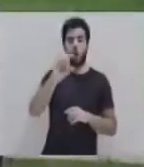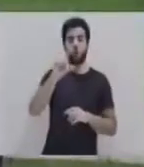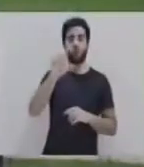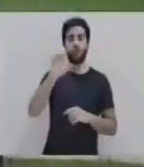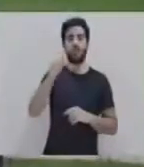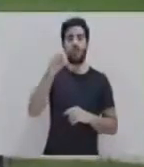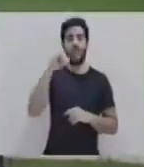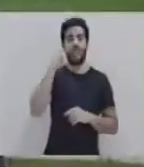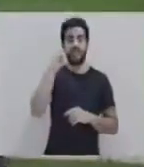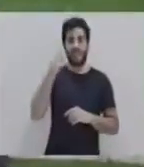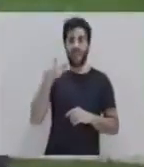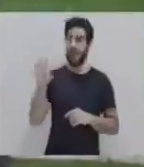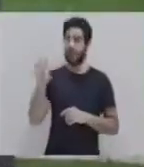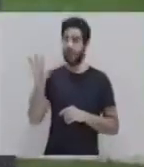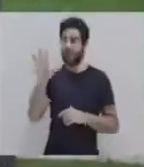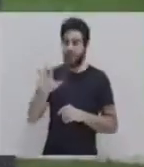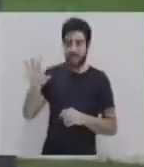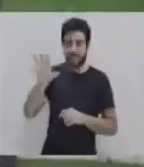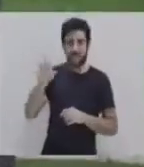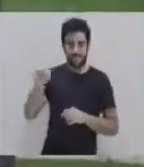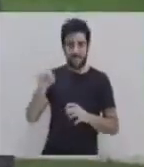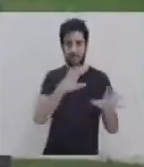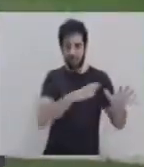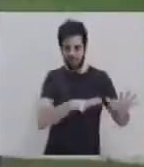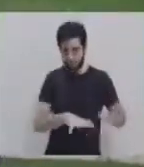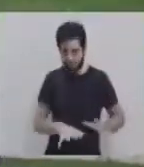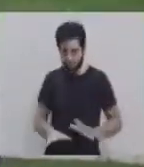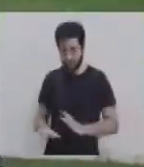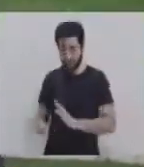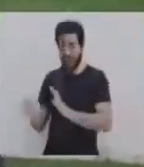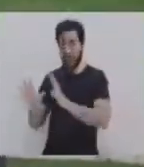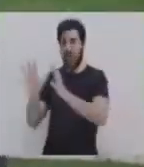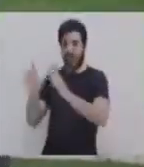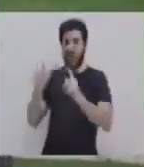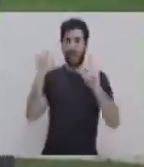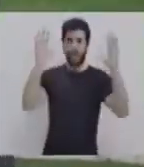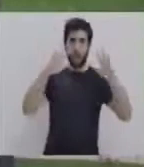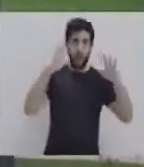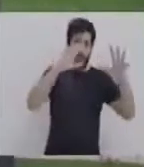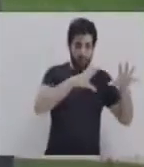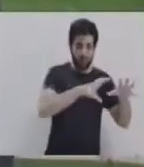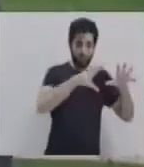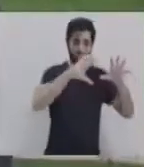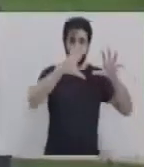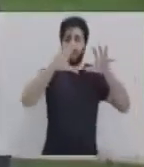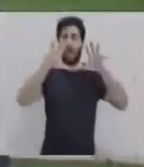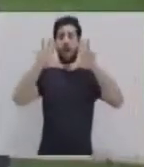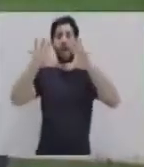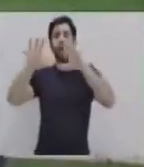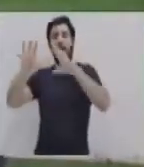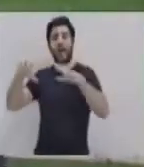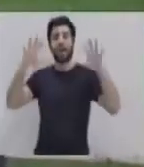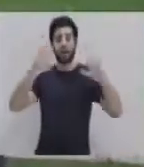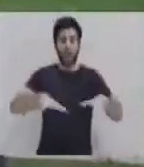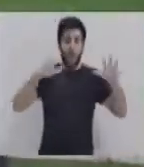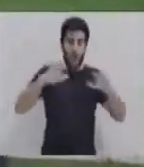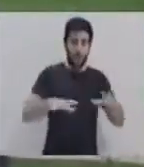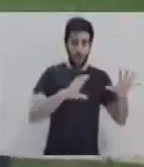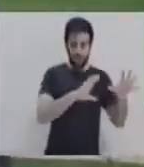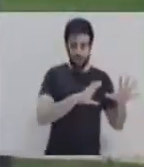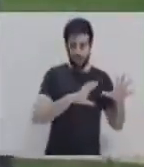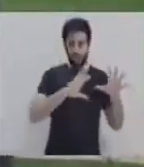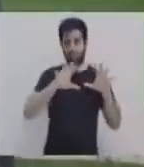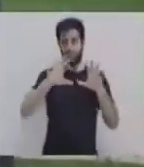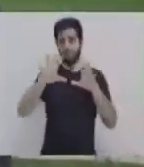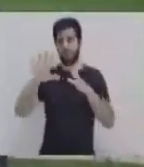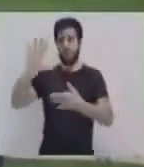está Indonesia y Australia. Toda esa agua se transfiere desde el Océano Pacífico en el área de